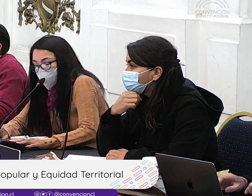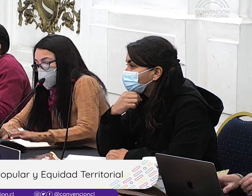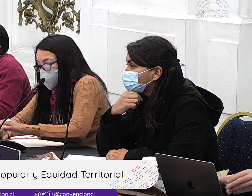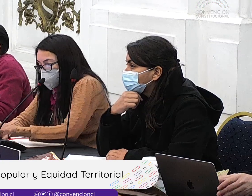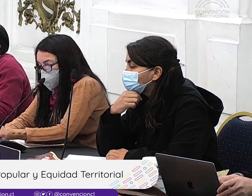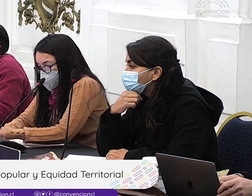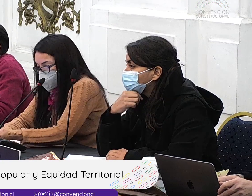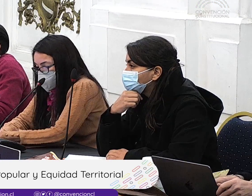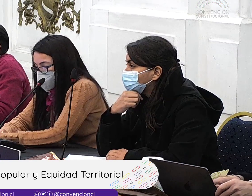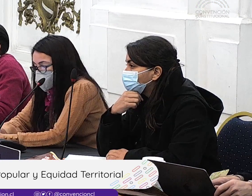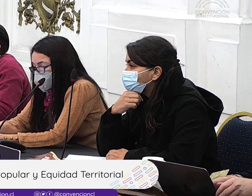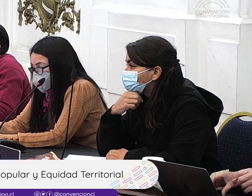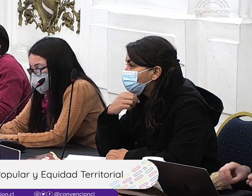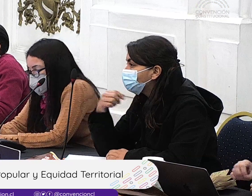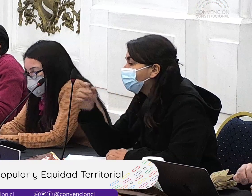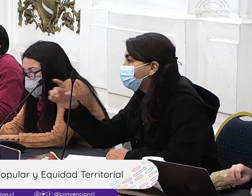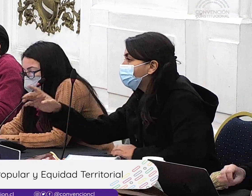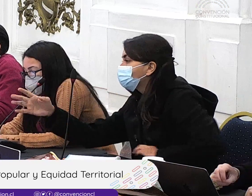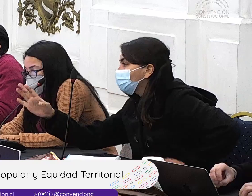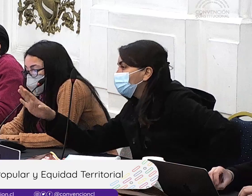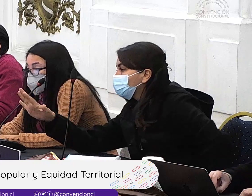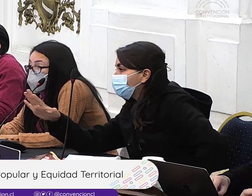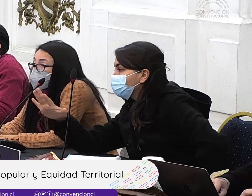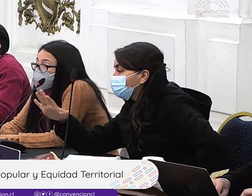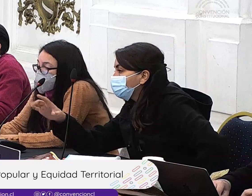Ya. Hola, buenos días.